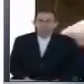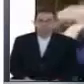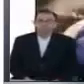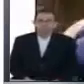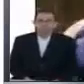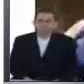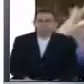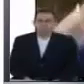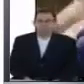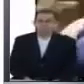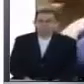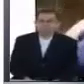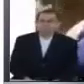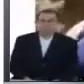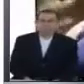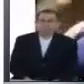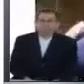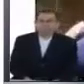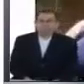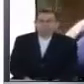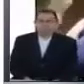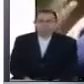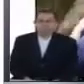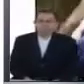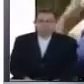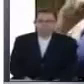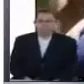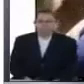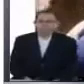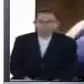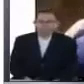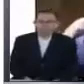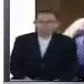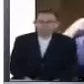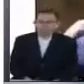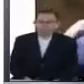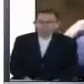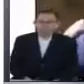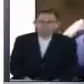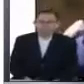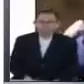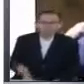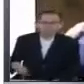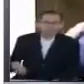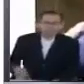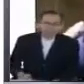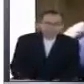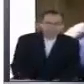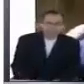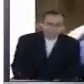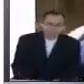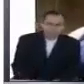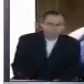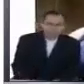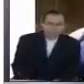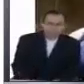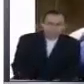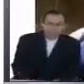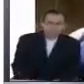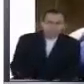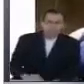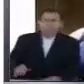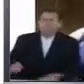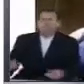pero lo que ella hace no justifica todo lo que Jesucristo ha sufrido. Esa mujer tiene que sufrir.